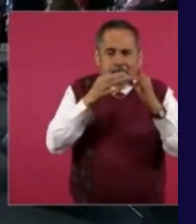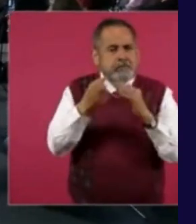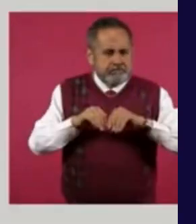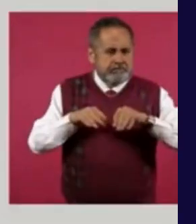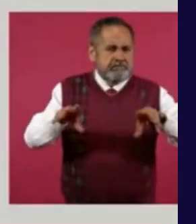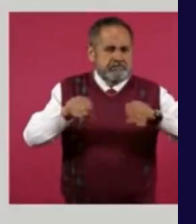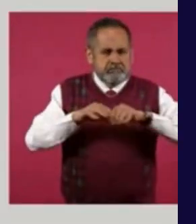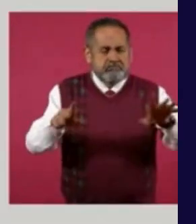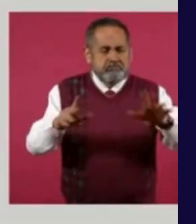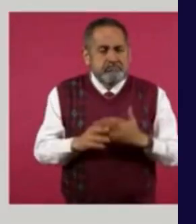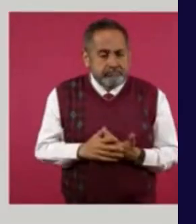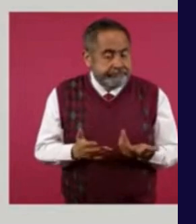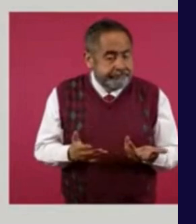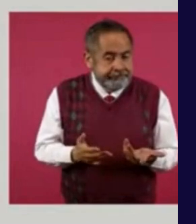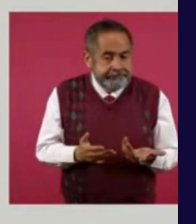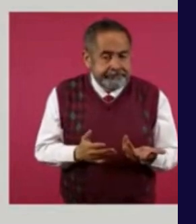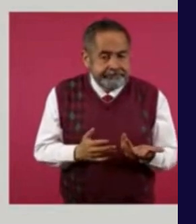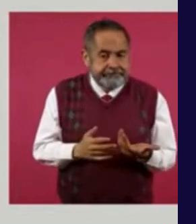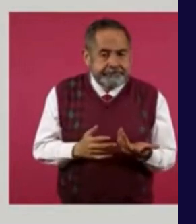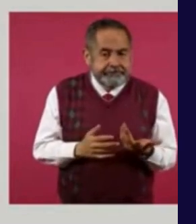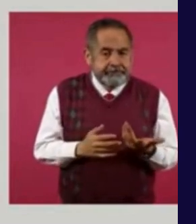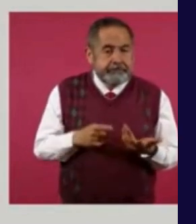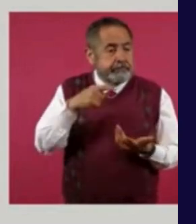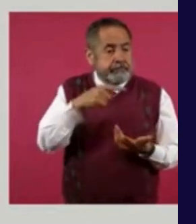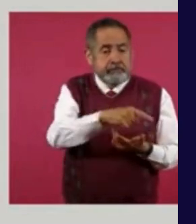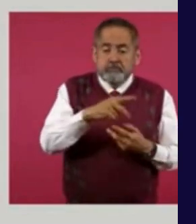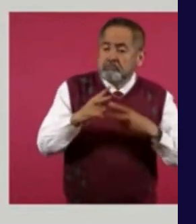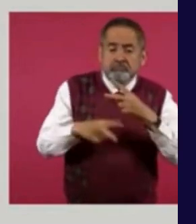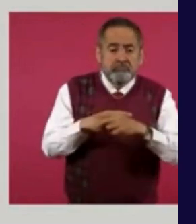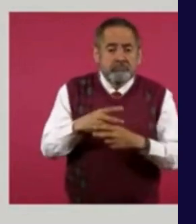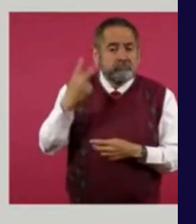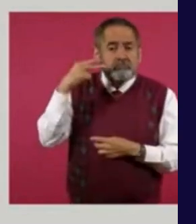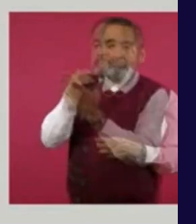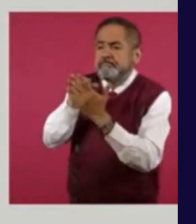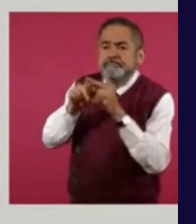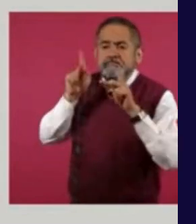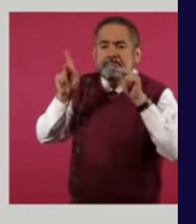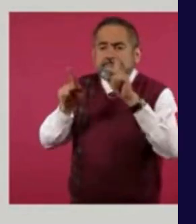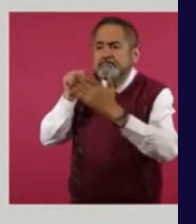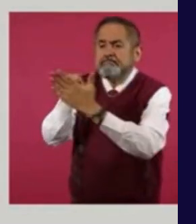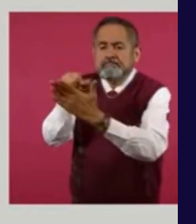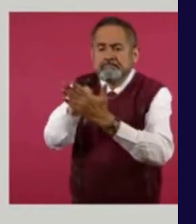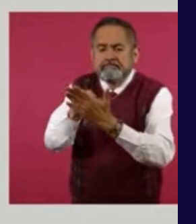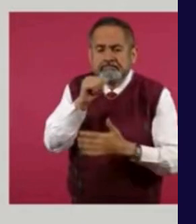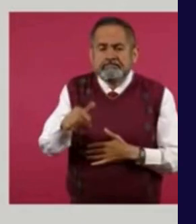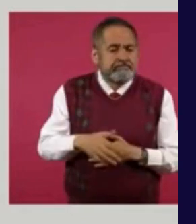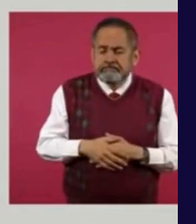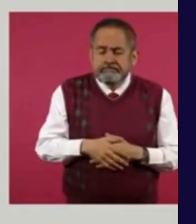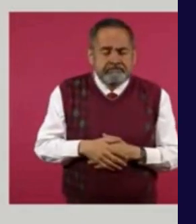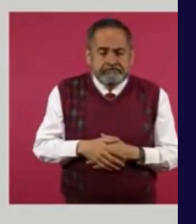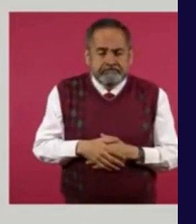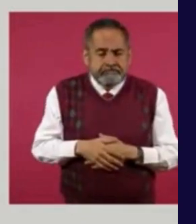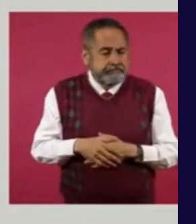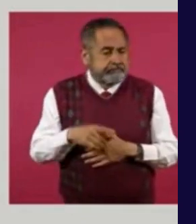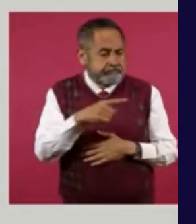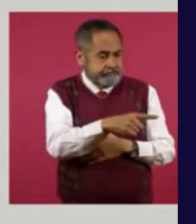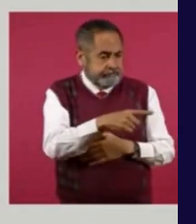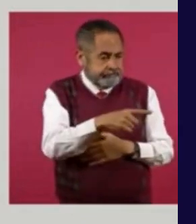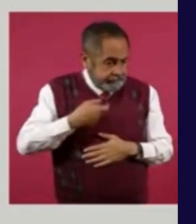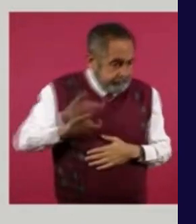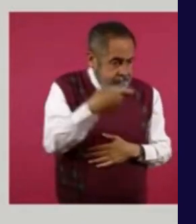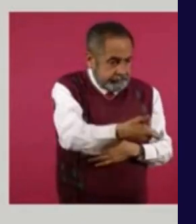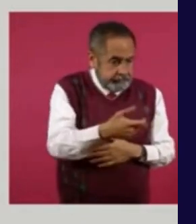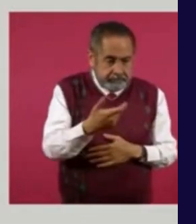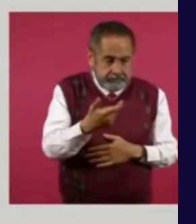señalando que el país tiene una tradición diplomática de invitar a todos los líderes de Naciones con las que mantiene relaciones diplomáticas